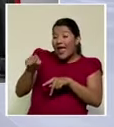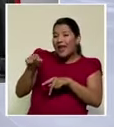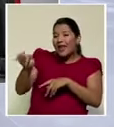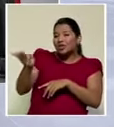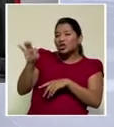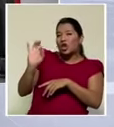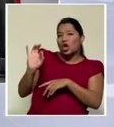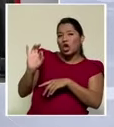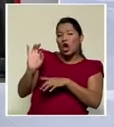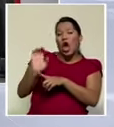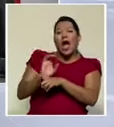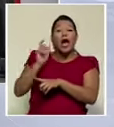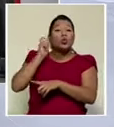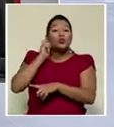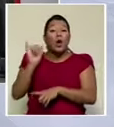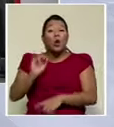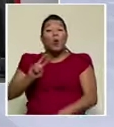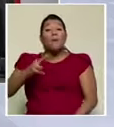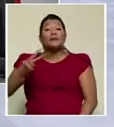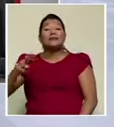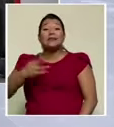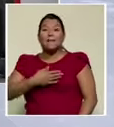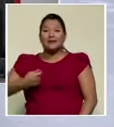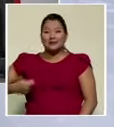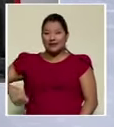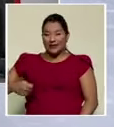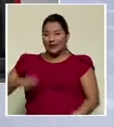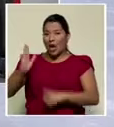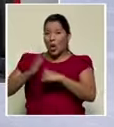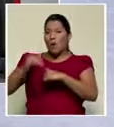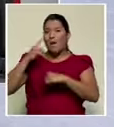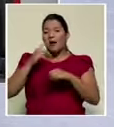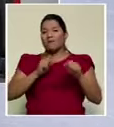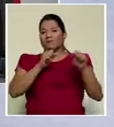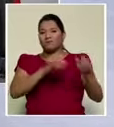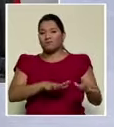y cuarto lugar por San José. Entonces vamos a oír este audio.